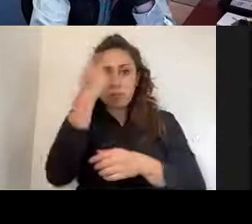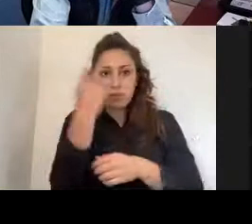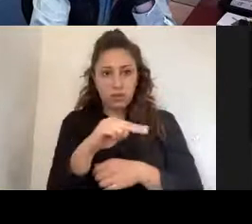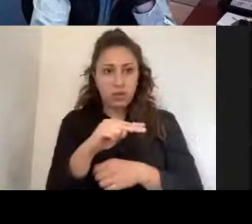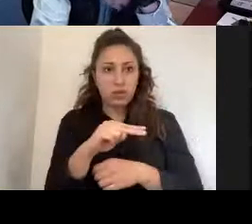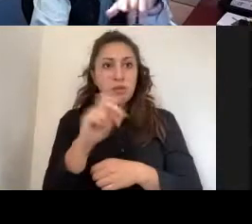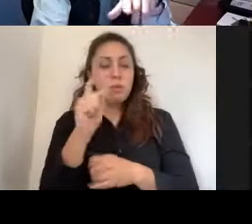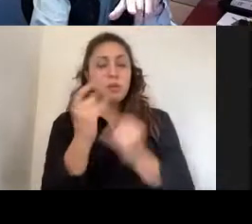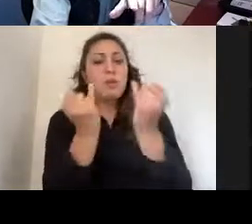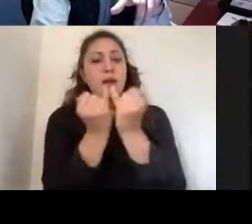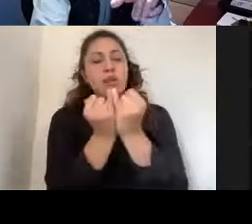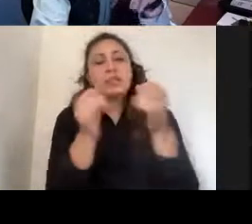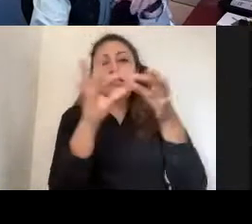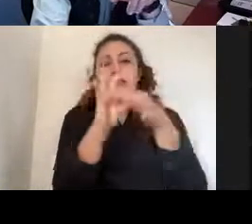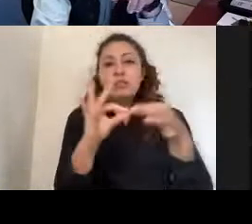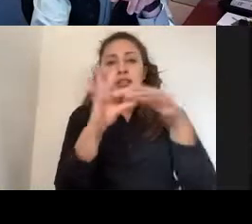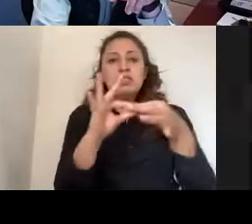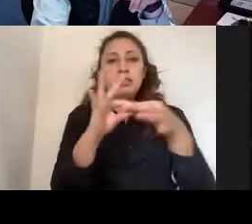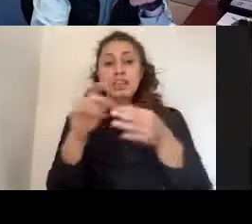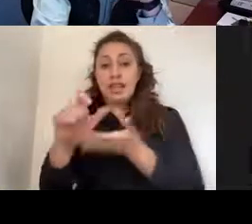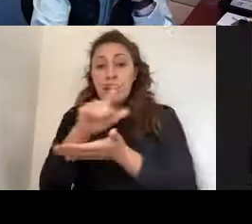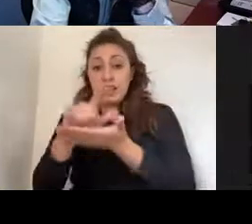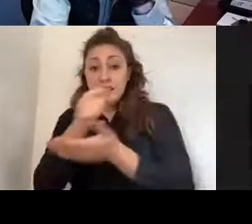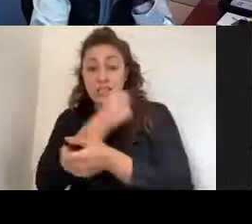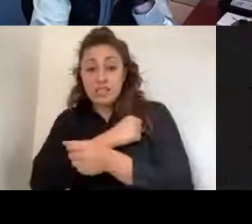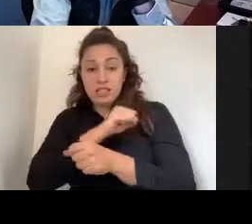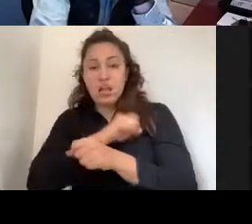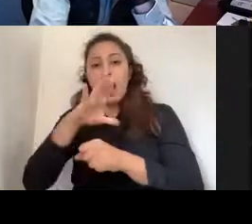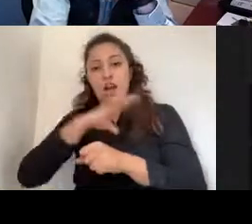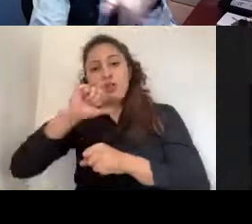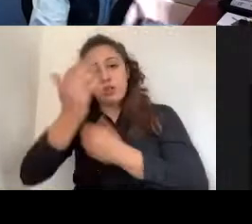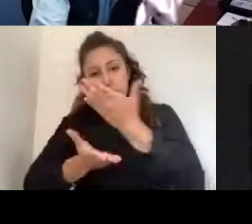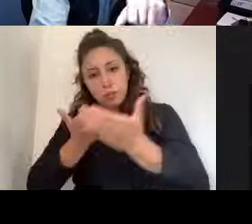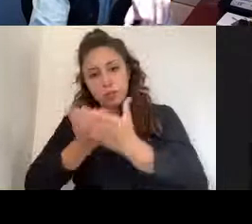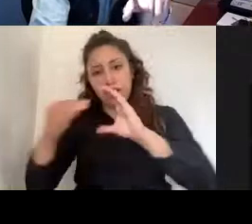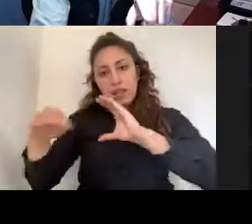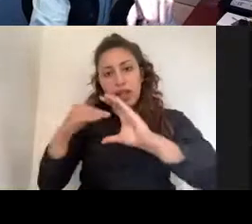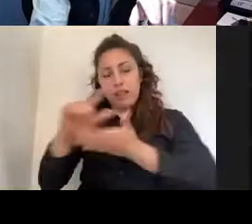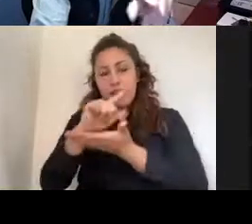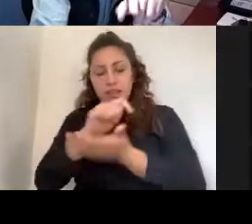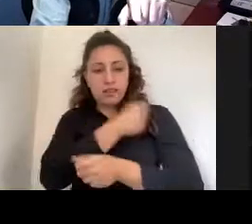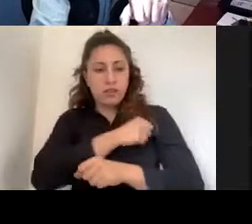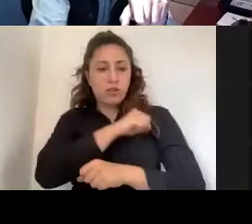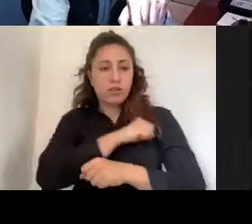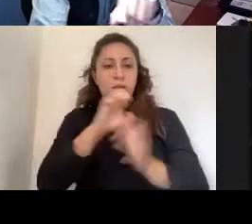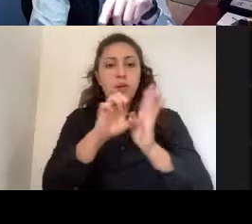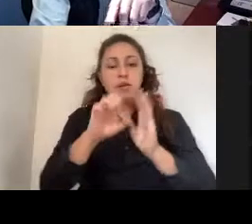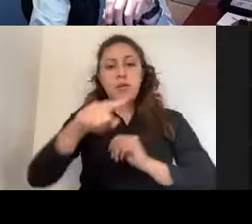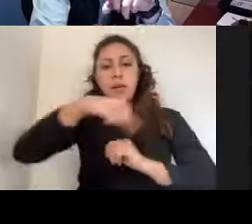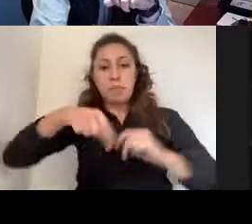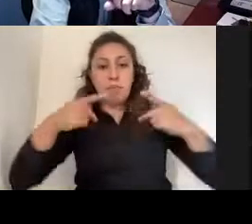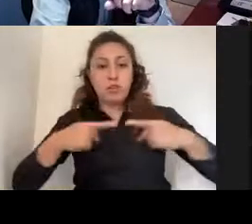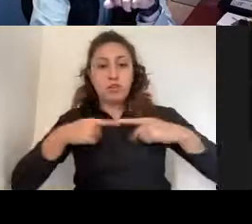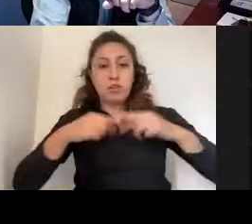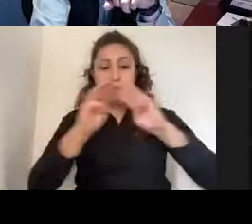también habla de la ley de salud, nos está remitiendo también cuando el miembro de la asociación o de la banda sea o